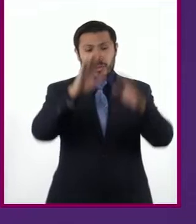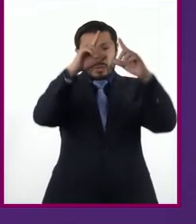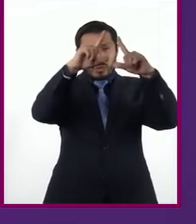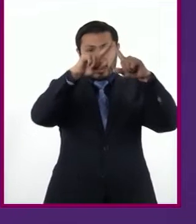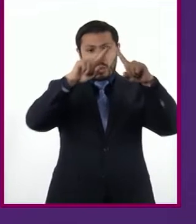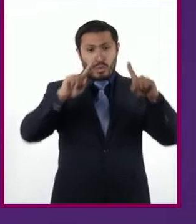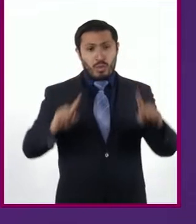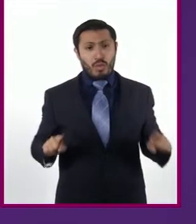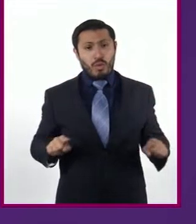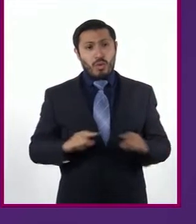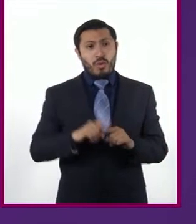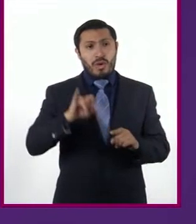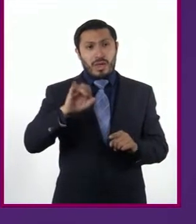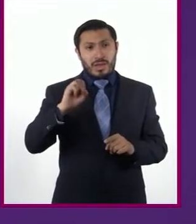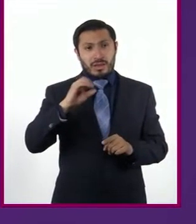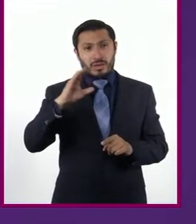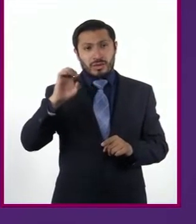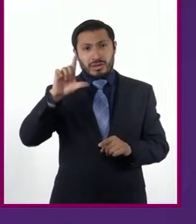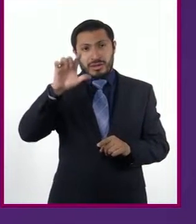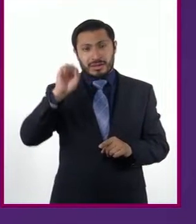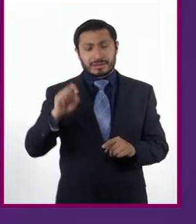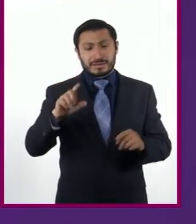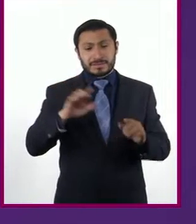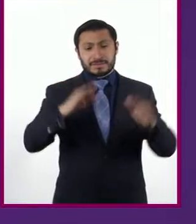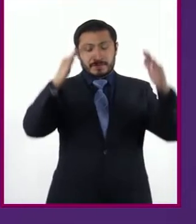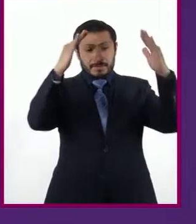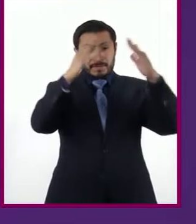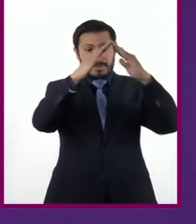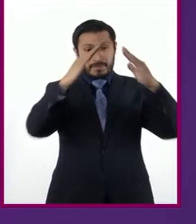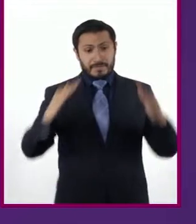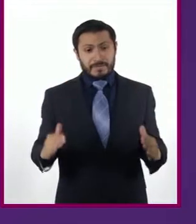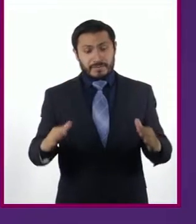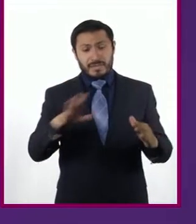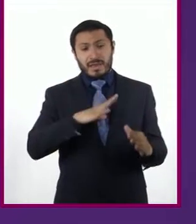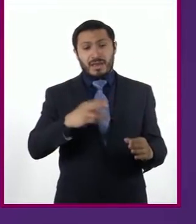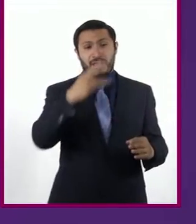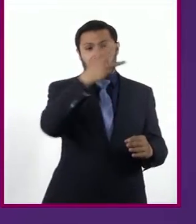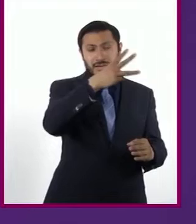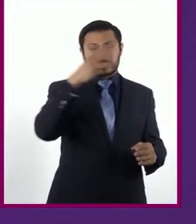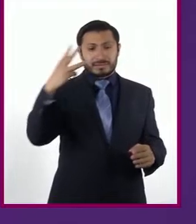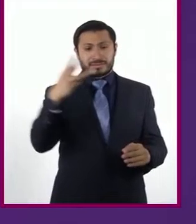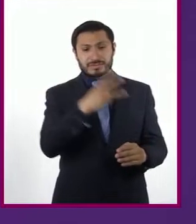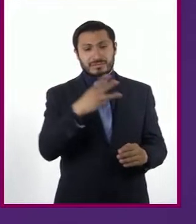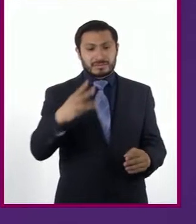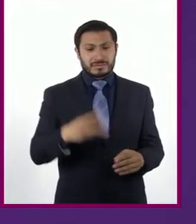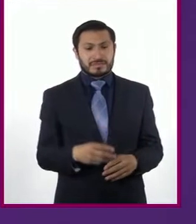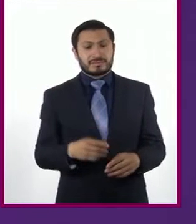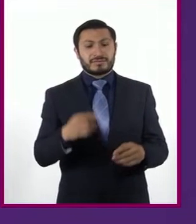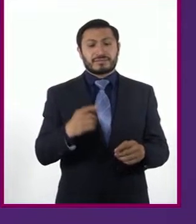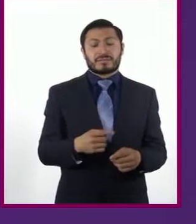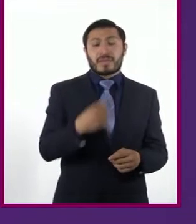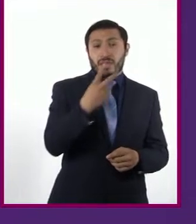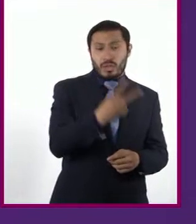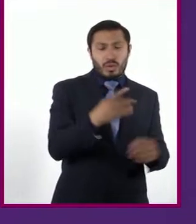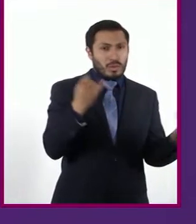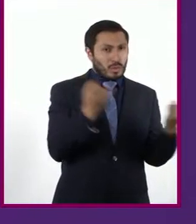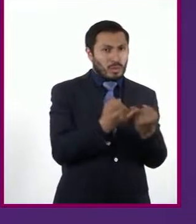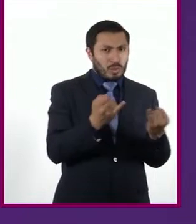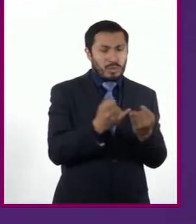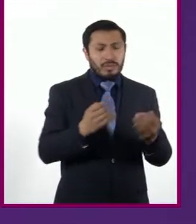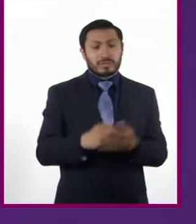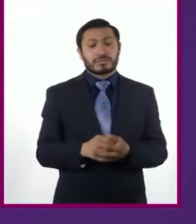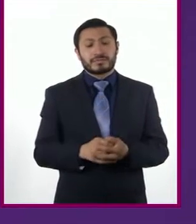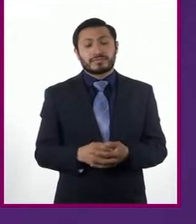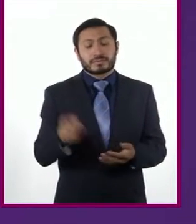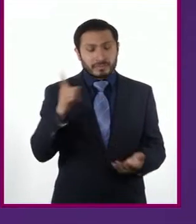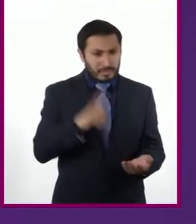un triángulo isósceles y las caras laterales de este prisma se dividen en 3 triángulos, 2 de ellos congruentes. En